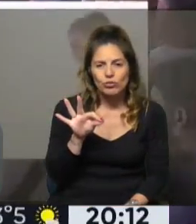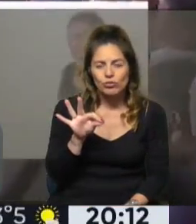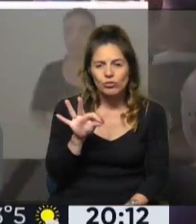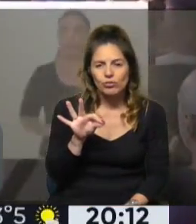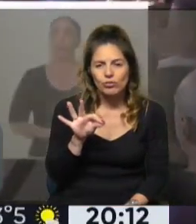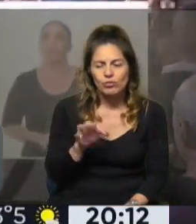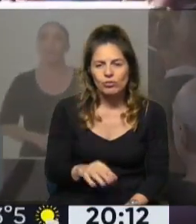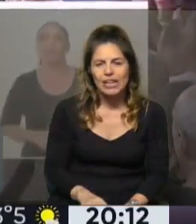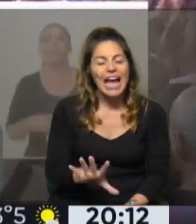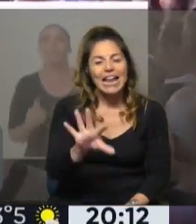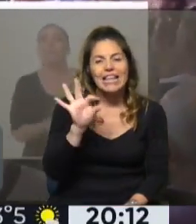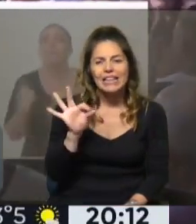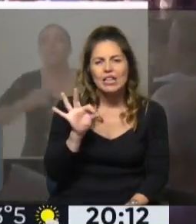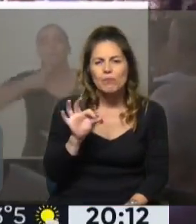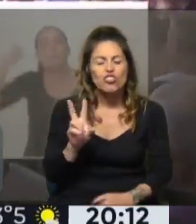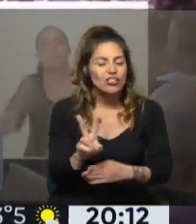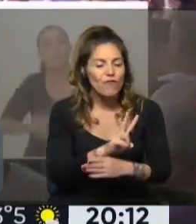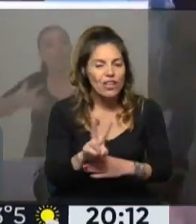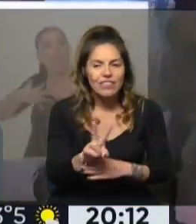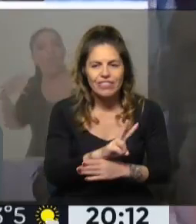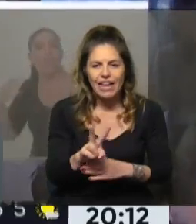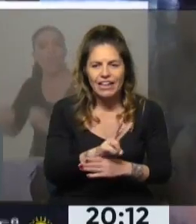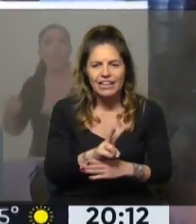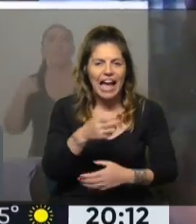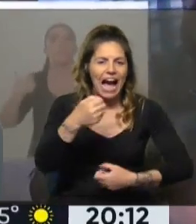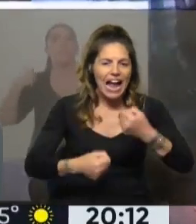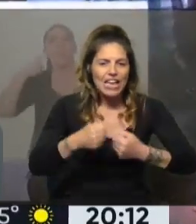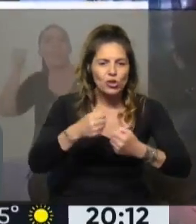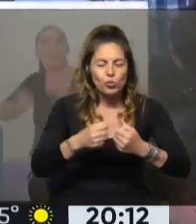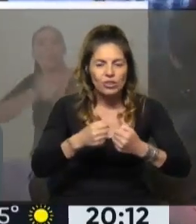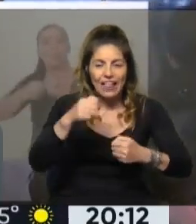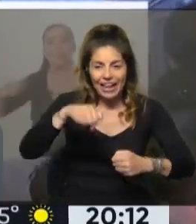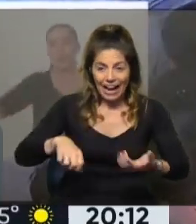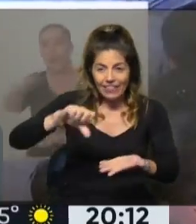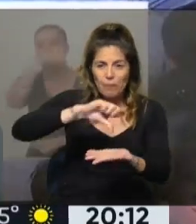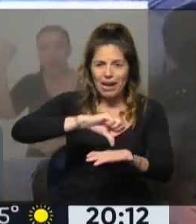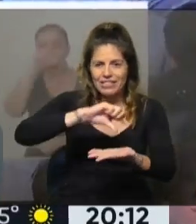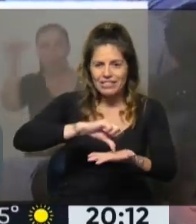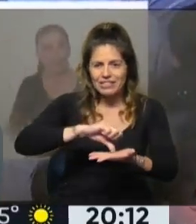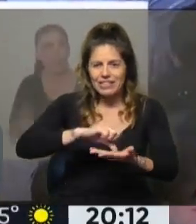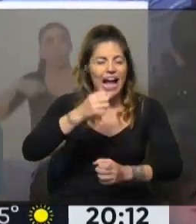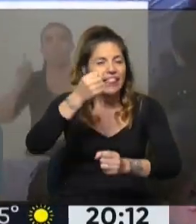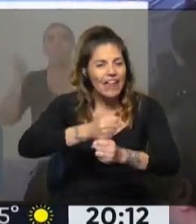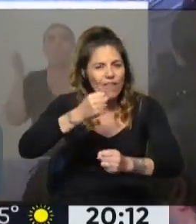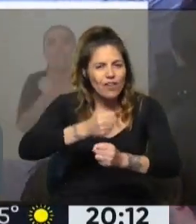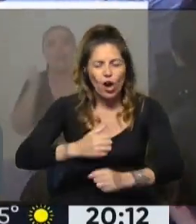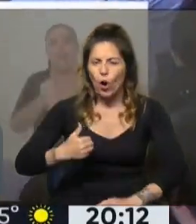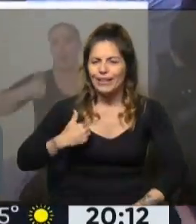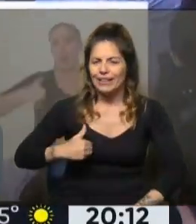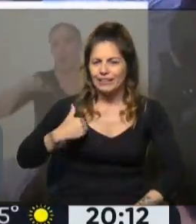elegimos elegimos defender a la industria nacional al trabajo